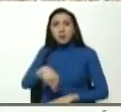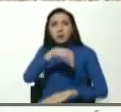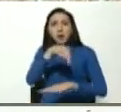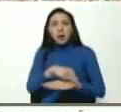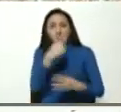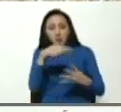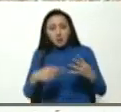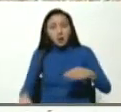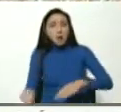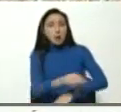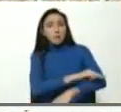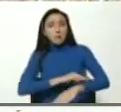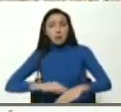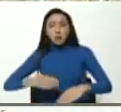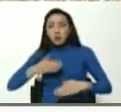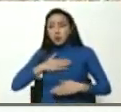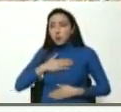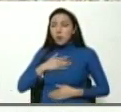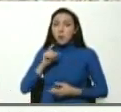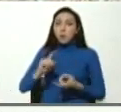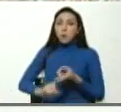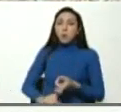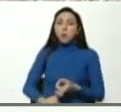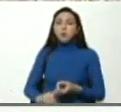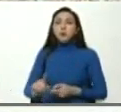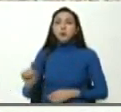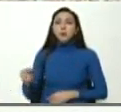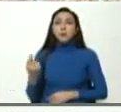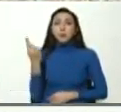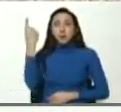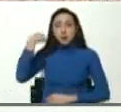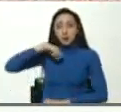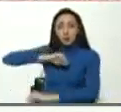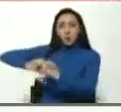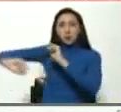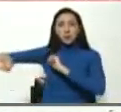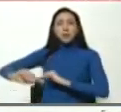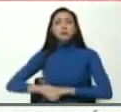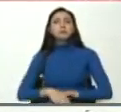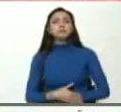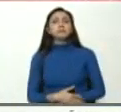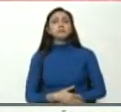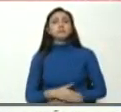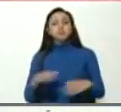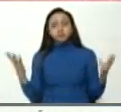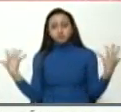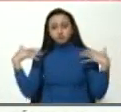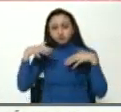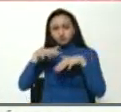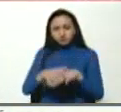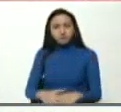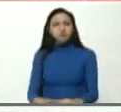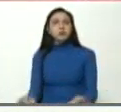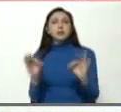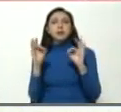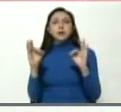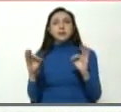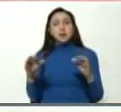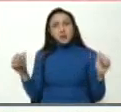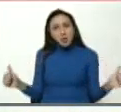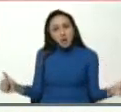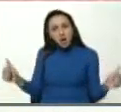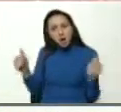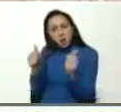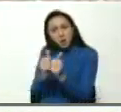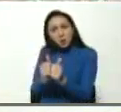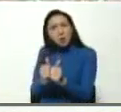ministros primera combatiente se encuentra de manera muy especial mari y está acompañando